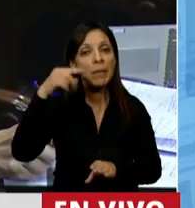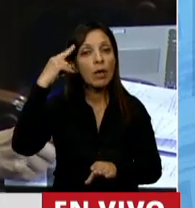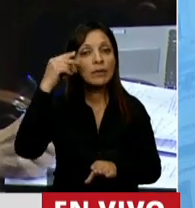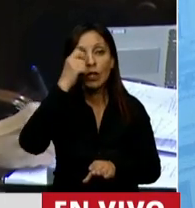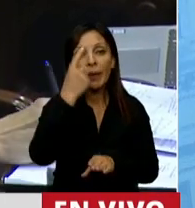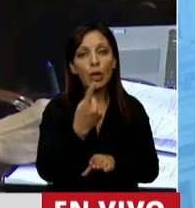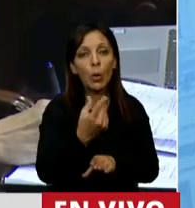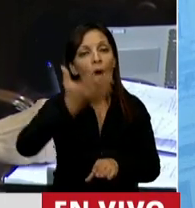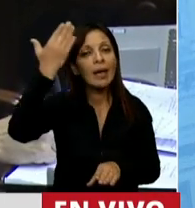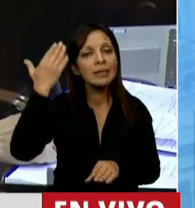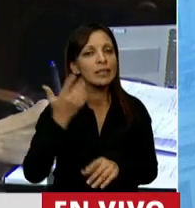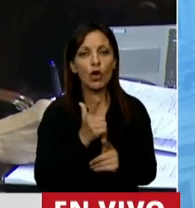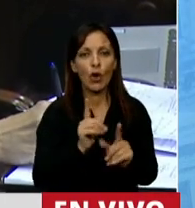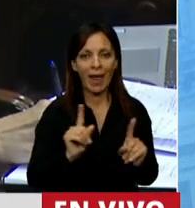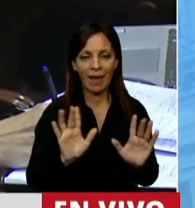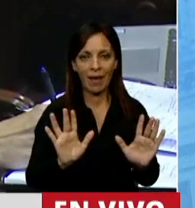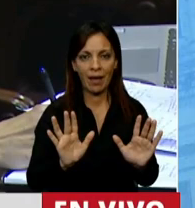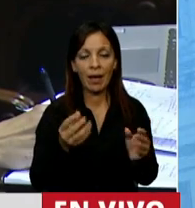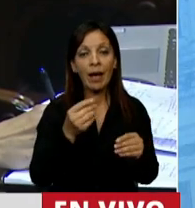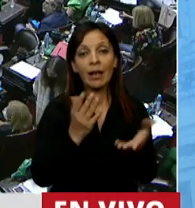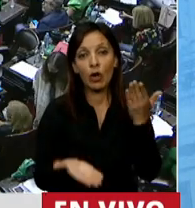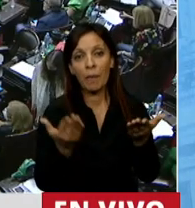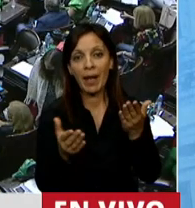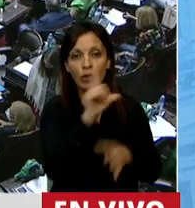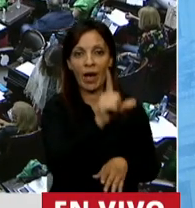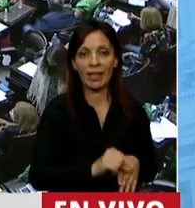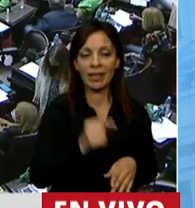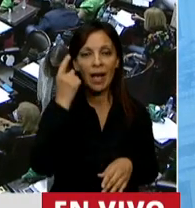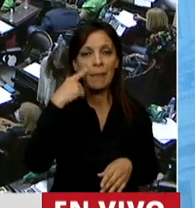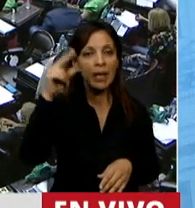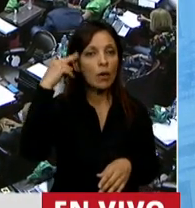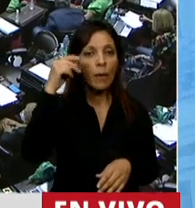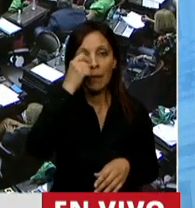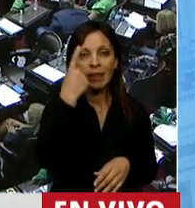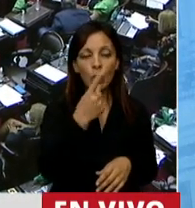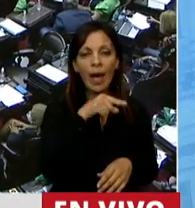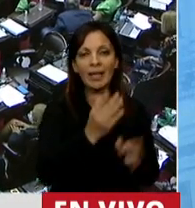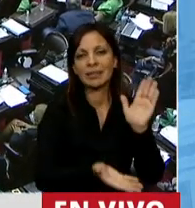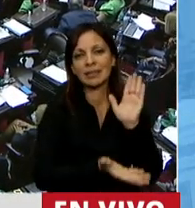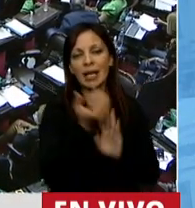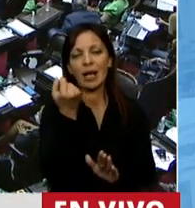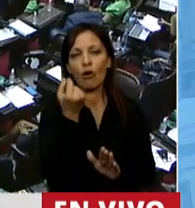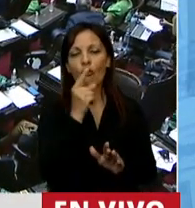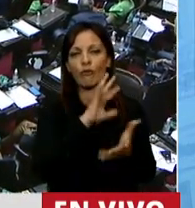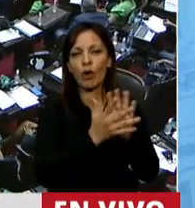1921 no lo era. Argentina en 1921, cuando despenalizó por